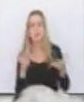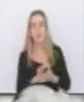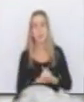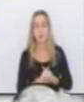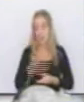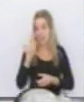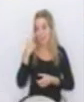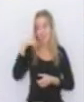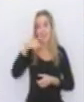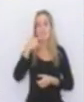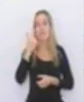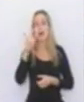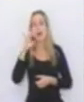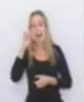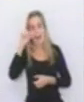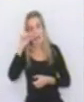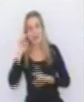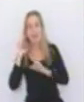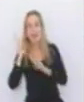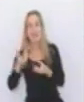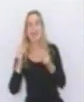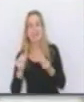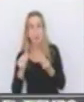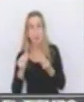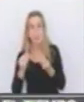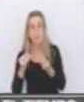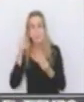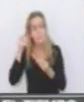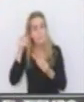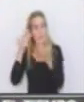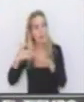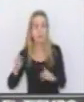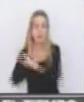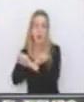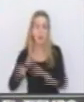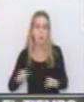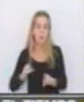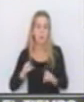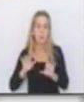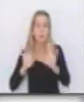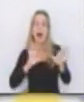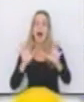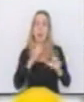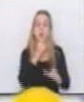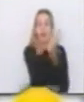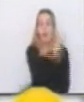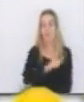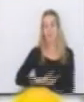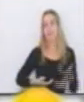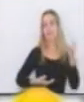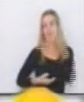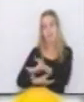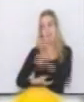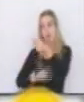no se va a bajar de ninguna manera, salvo que se lo pida Cristina Fernández de Kirchner. Dice que es el que más mide dentro de los sí. candidatos, el que mejor mide dentro